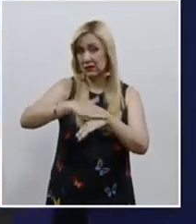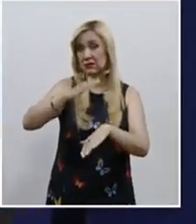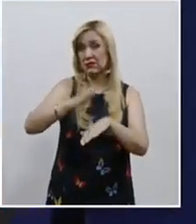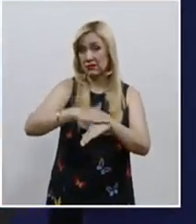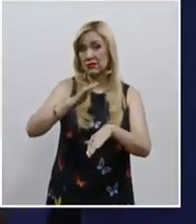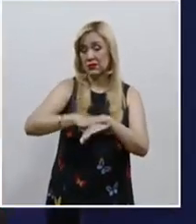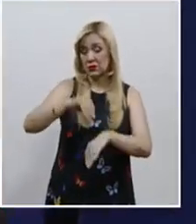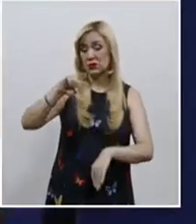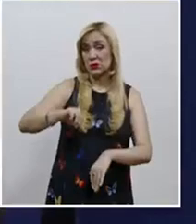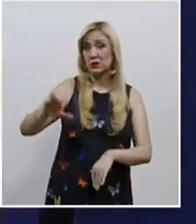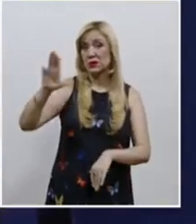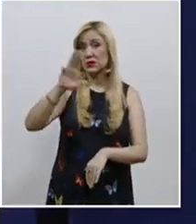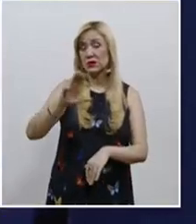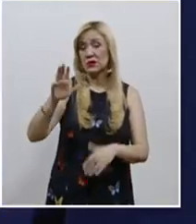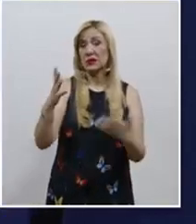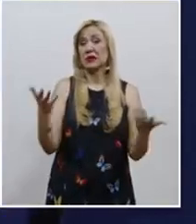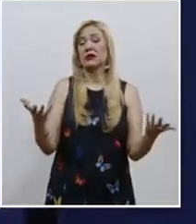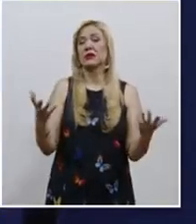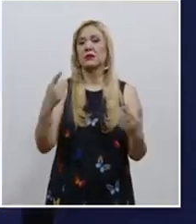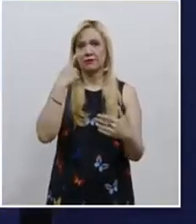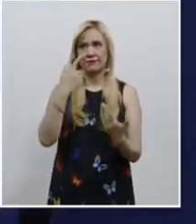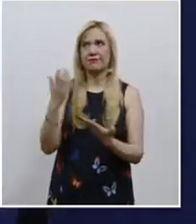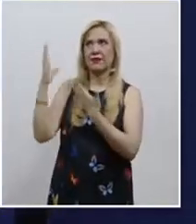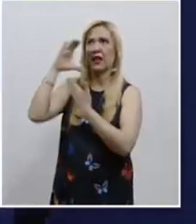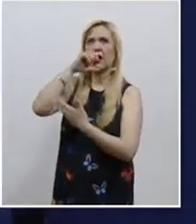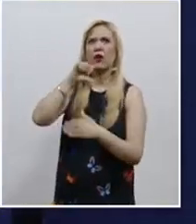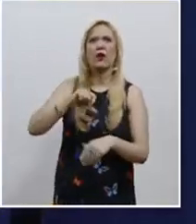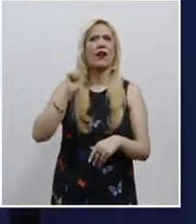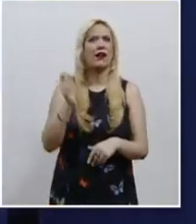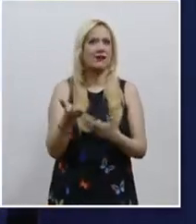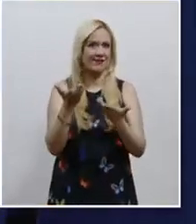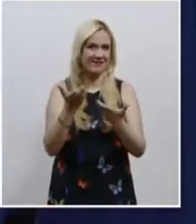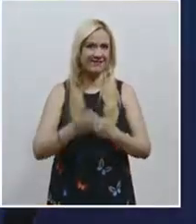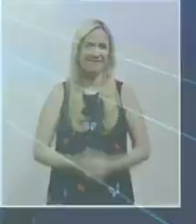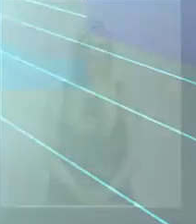Poder Informativo. Les dejamos con las condiciones del clima para este día.